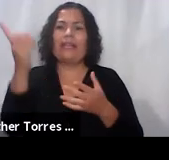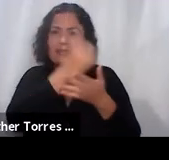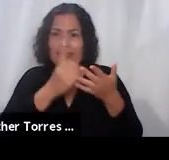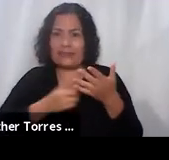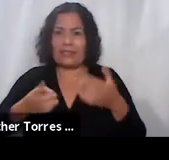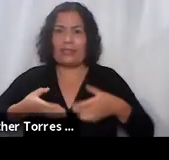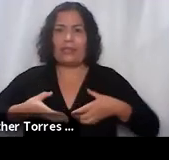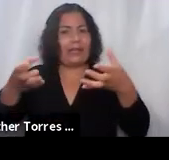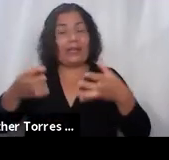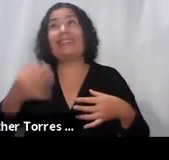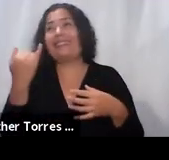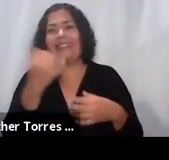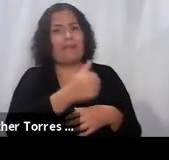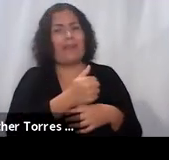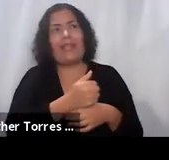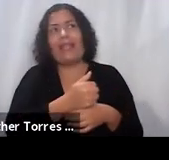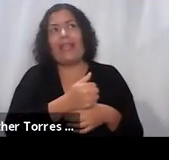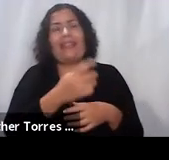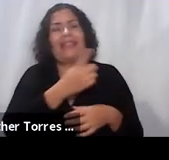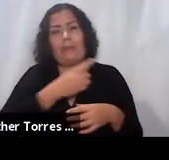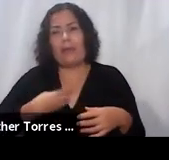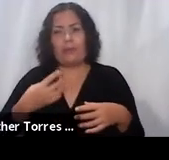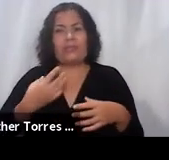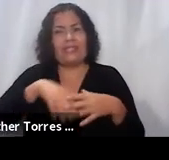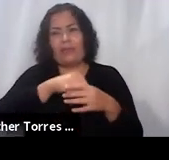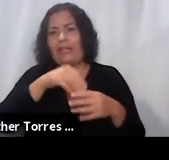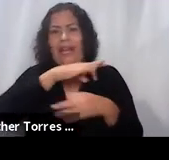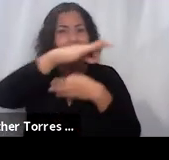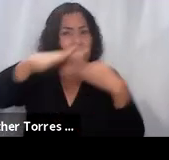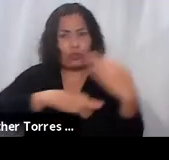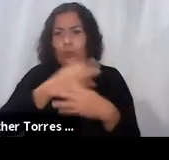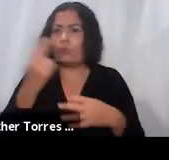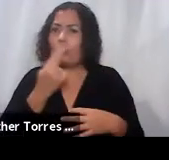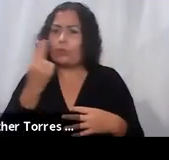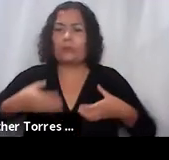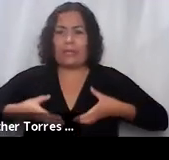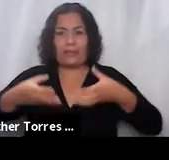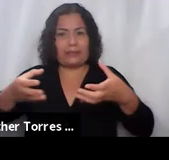vía, incluyendo a estos mototaxis. La siguiente.